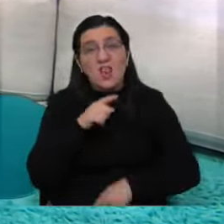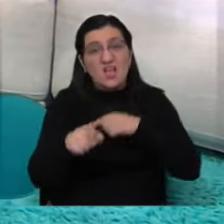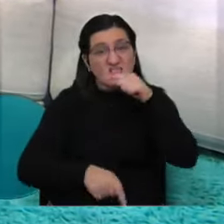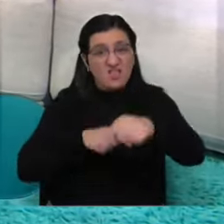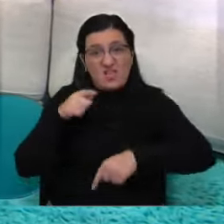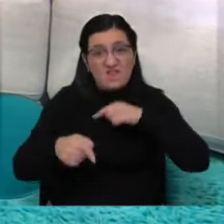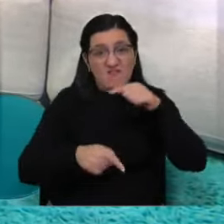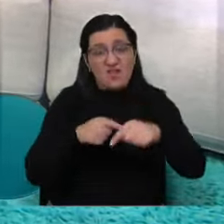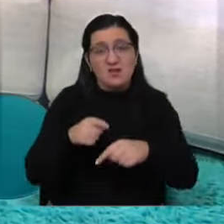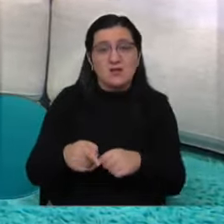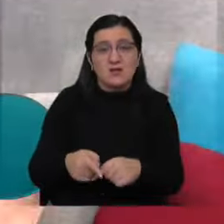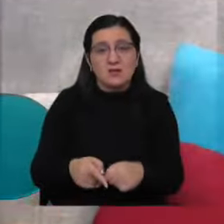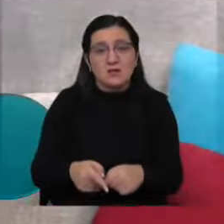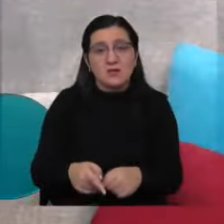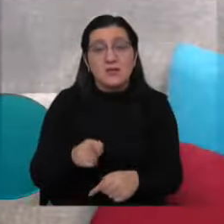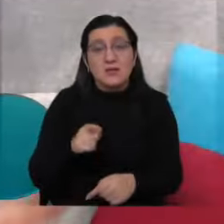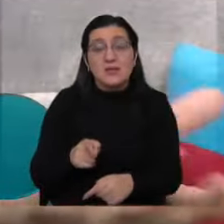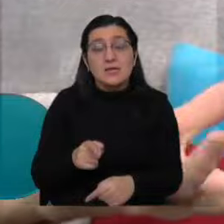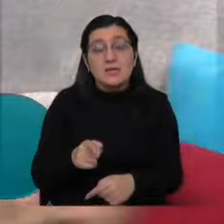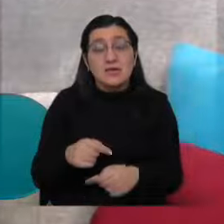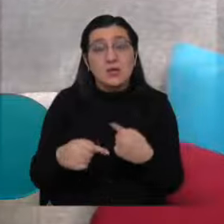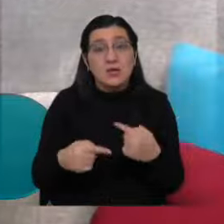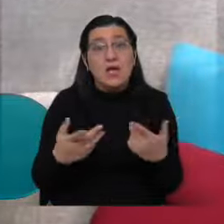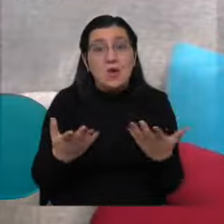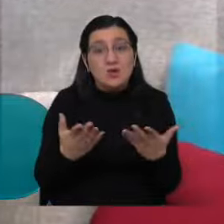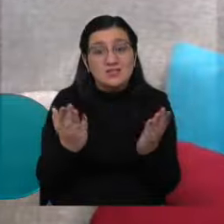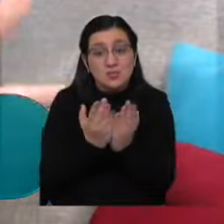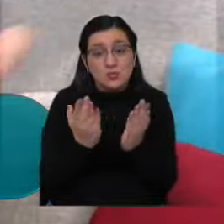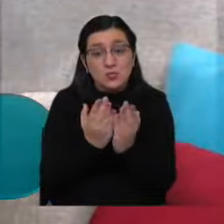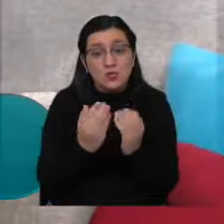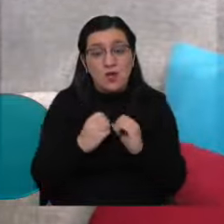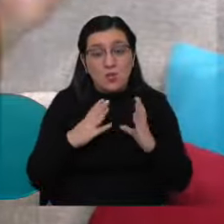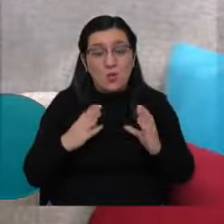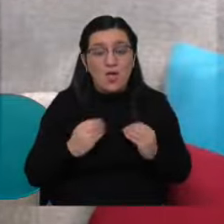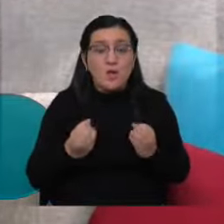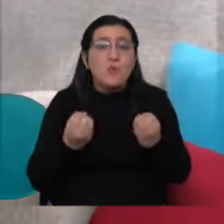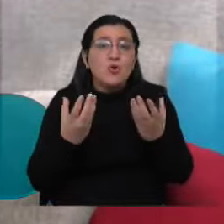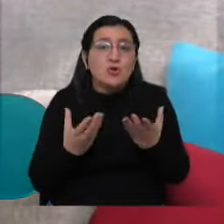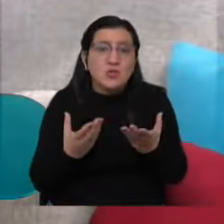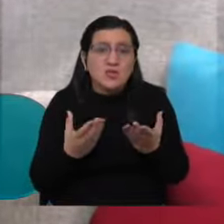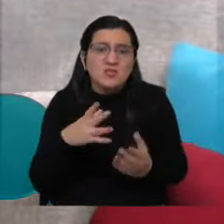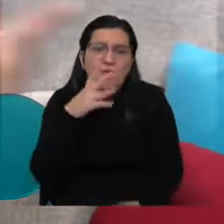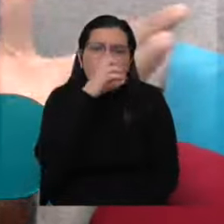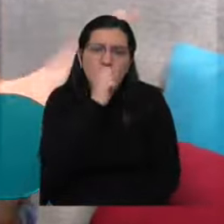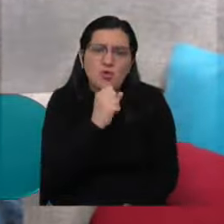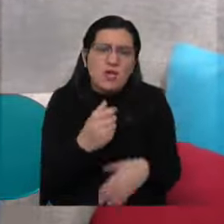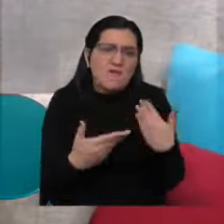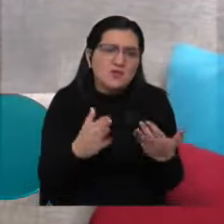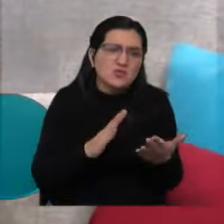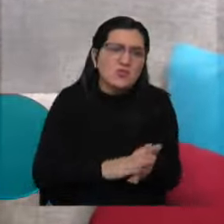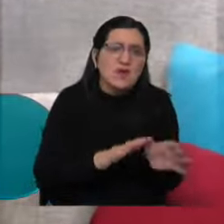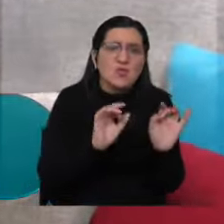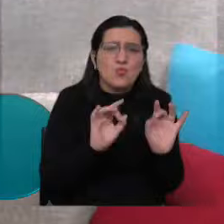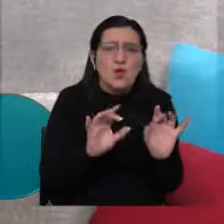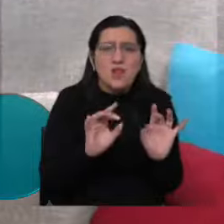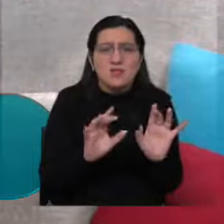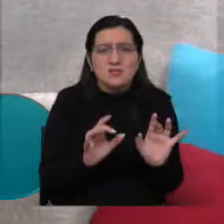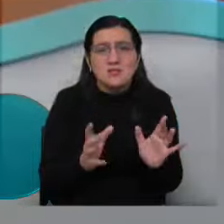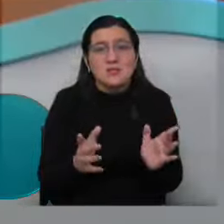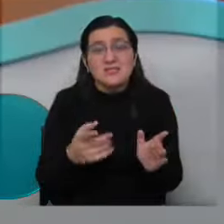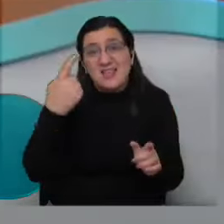bastante esto de que esté en las escuelas también porque es esto es la la Qué es Juan bar bururu es algo aburrido que haa de la naturaleza No eso es como la